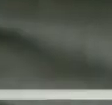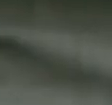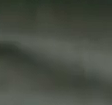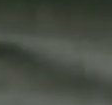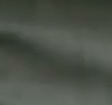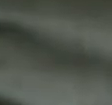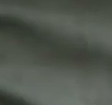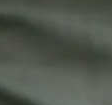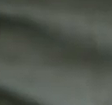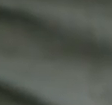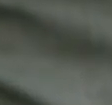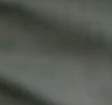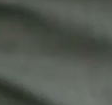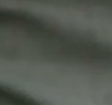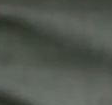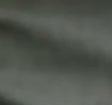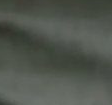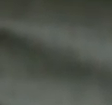con el Sócrates de América,